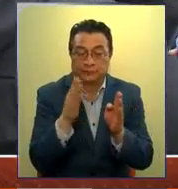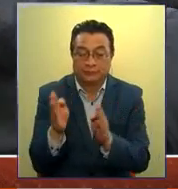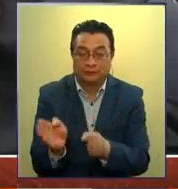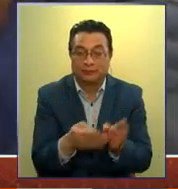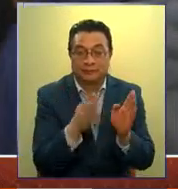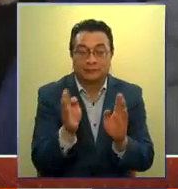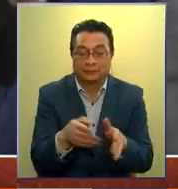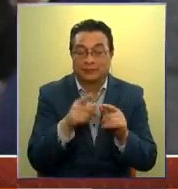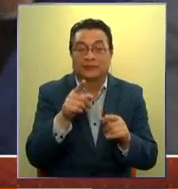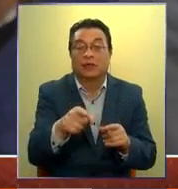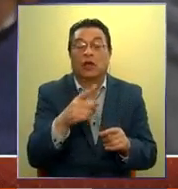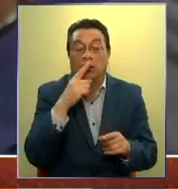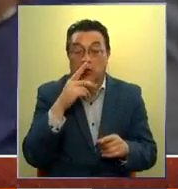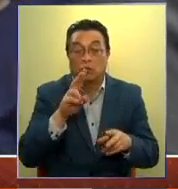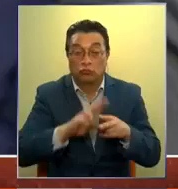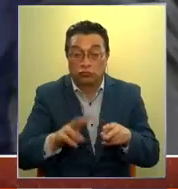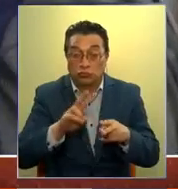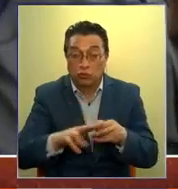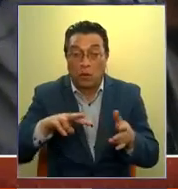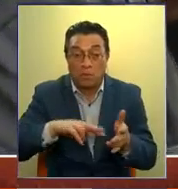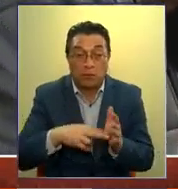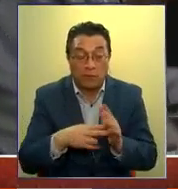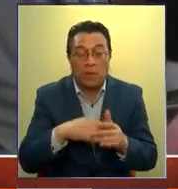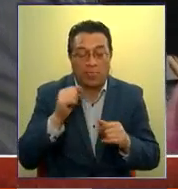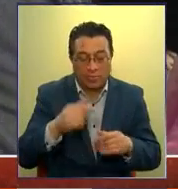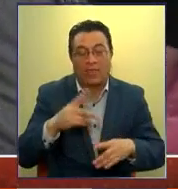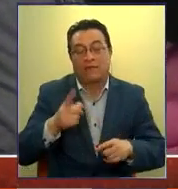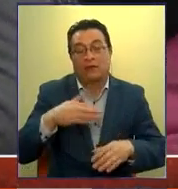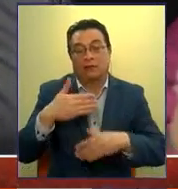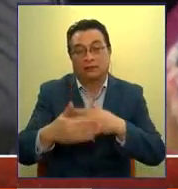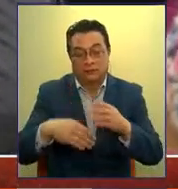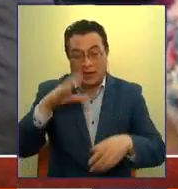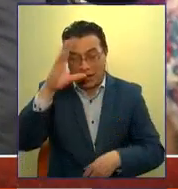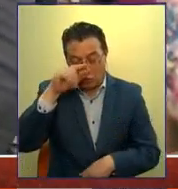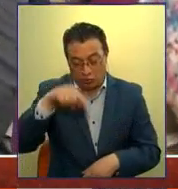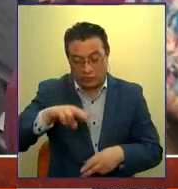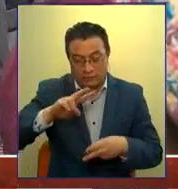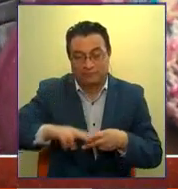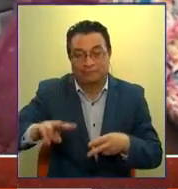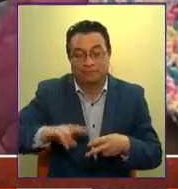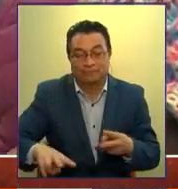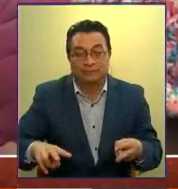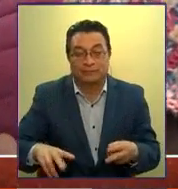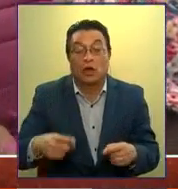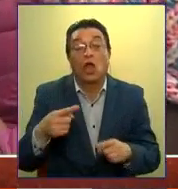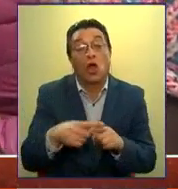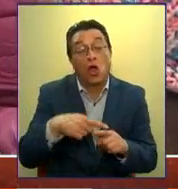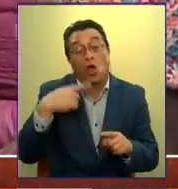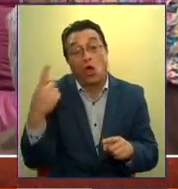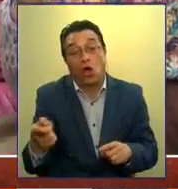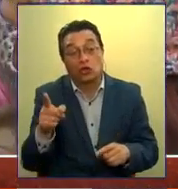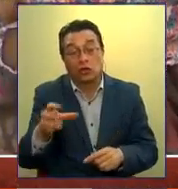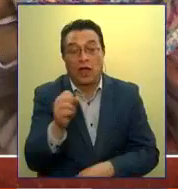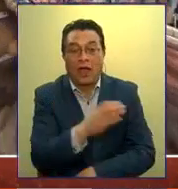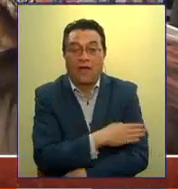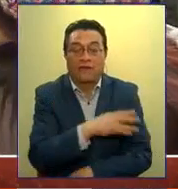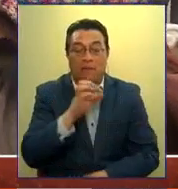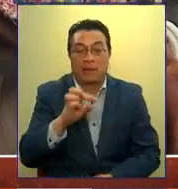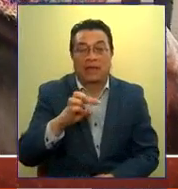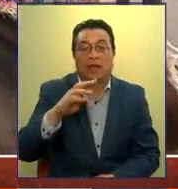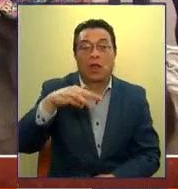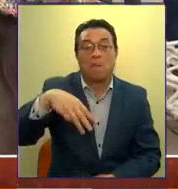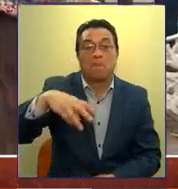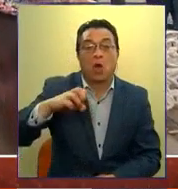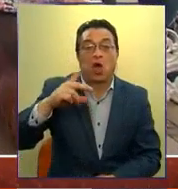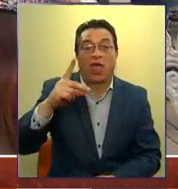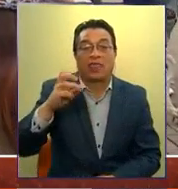que la administradora vaya solucionando el problema, lo que debiera ocurrir durante la noche. Y el otro caso ocurrió con AFP Modelo,